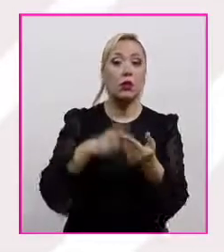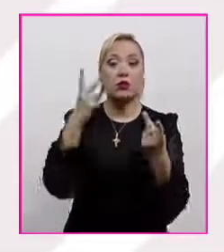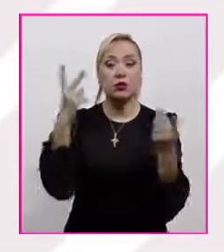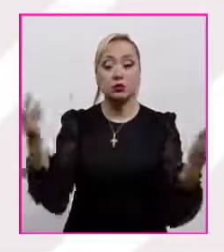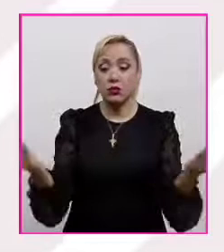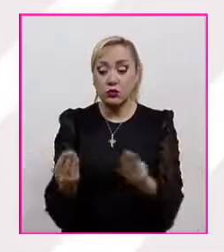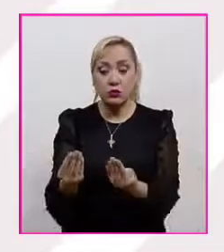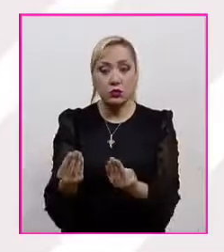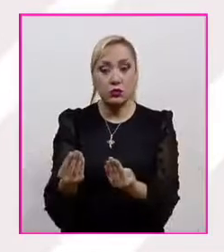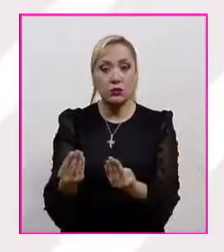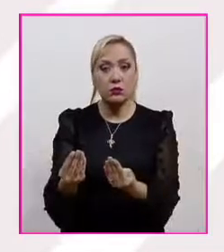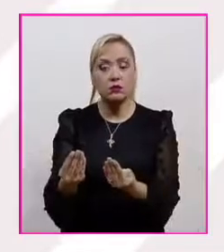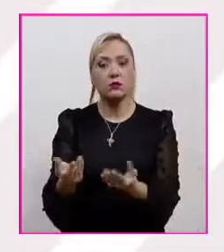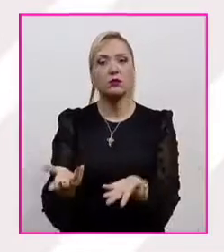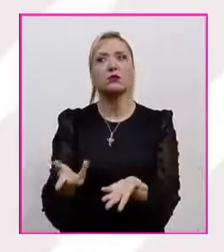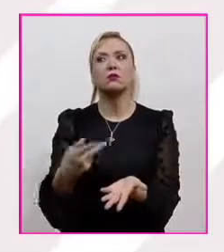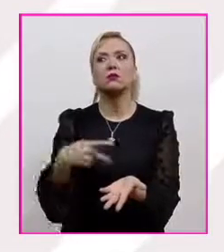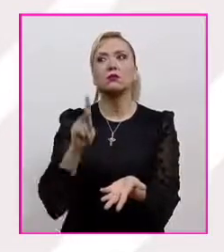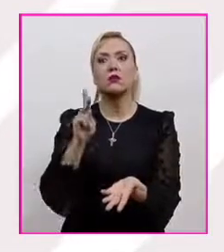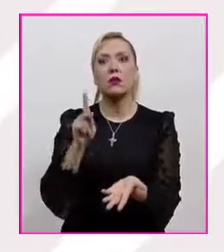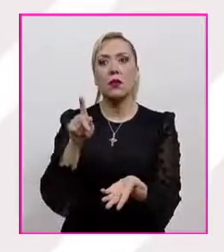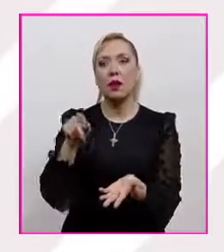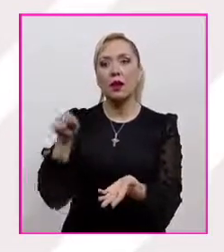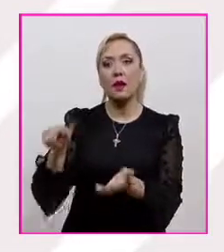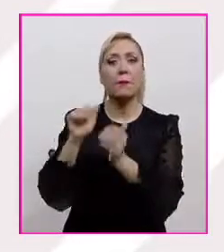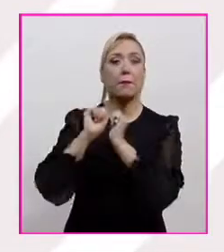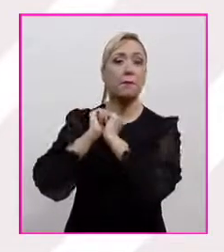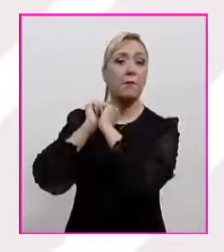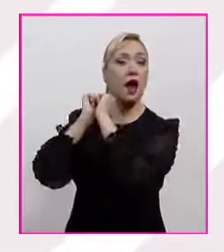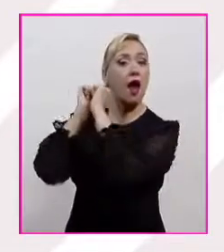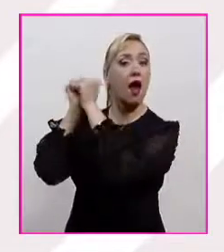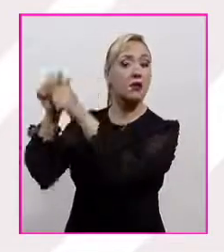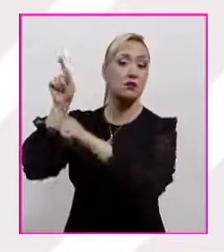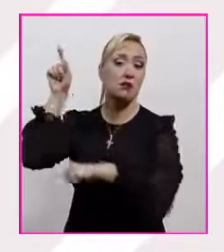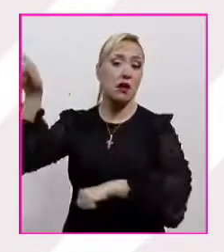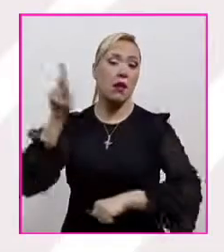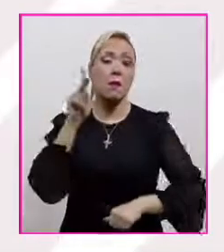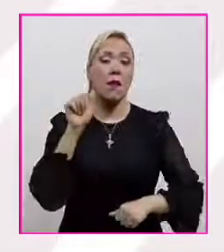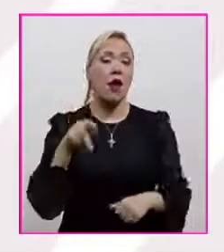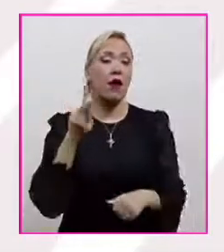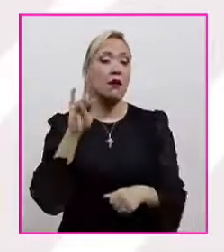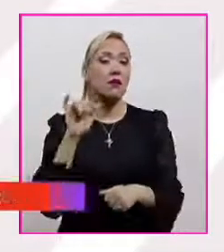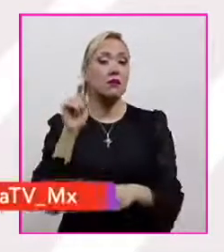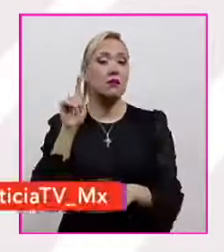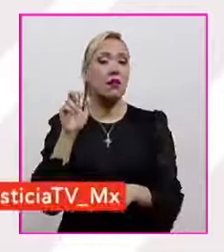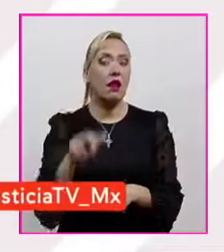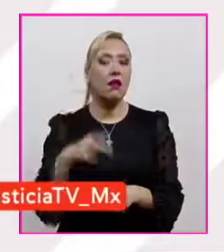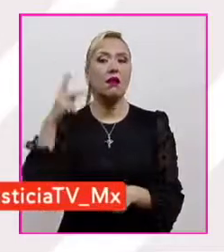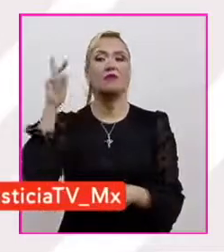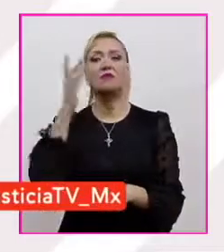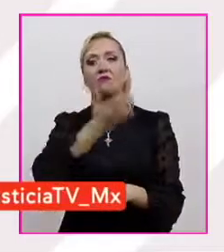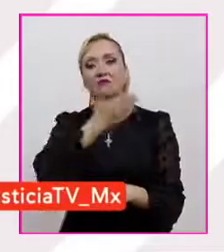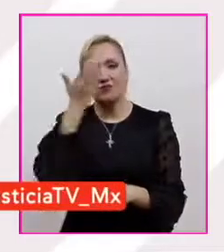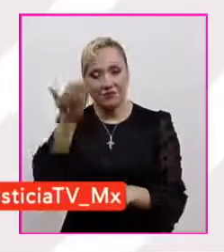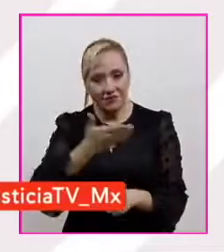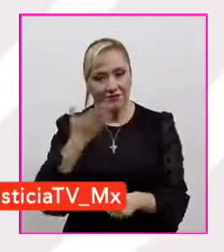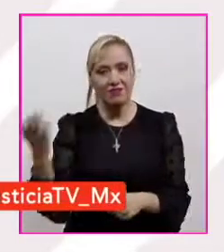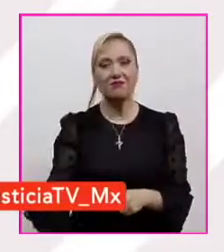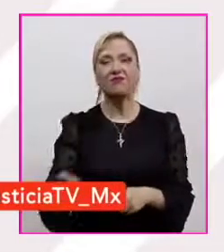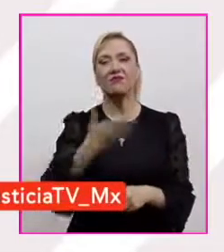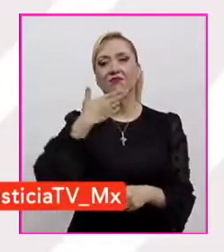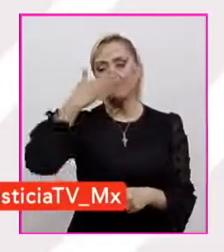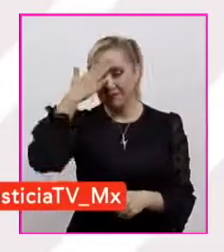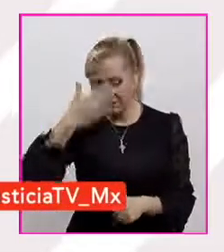también era una persona mexicana, pero como pasó más tiempo de su vida en Pakistán, pues tenía costumbres era